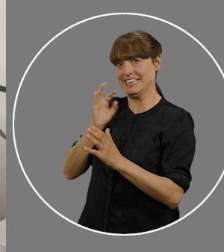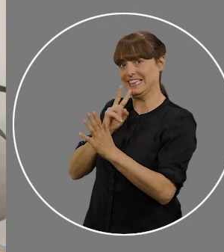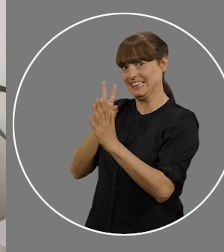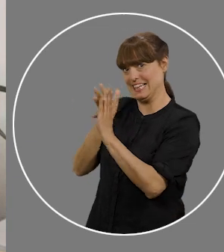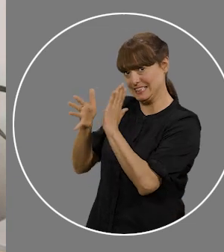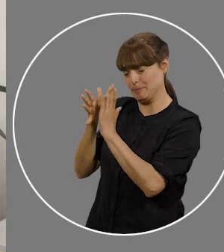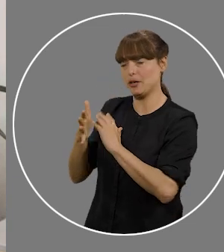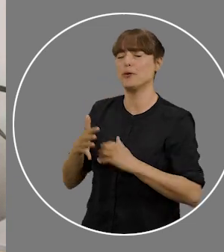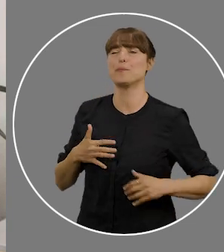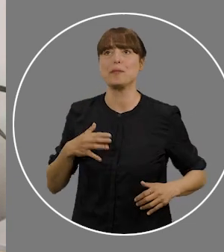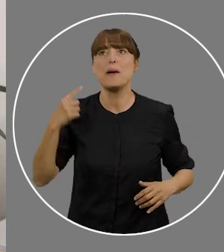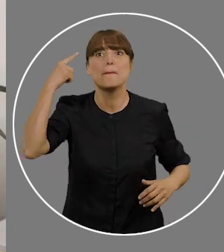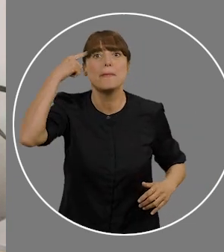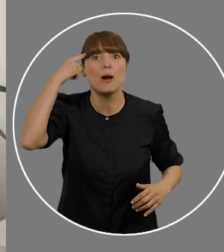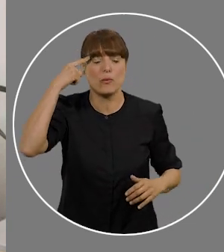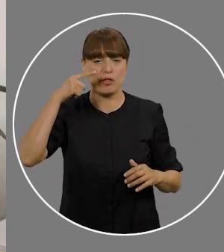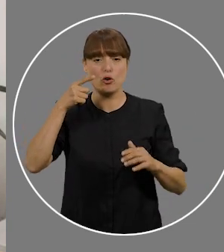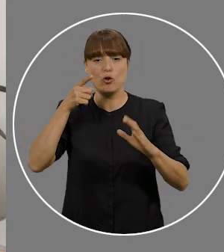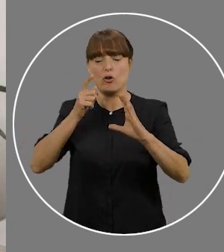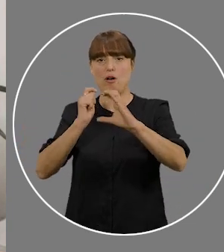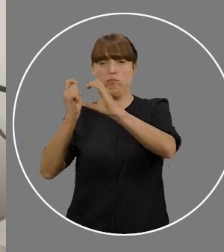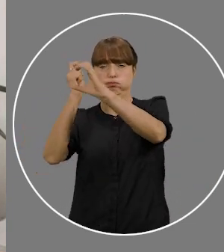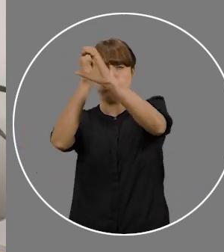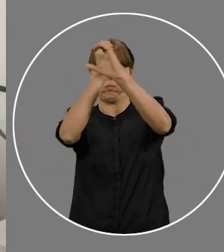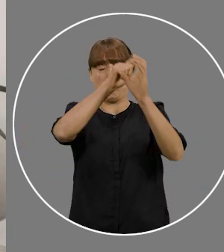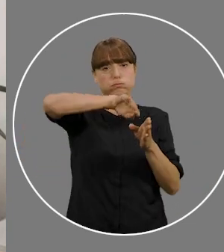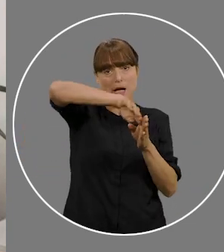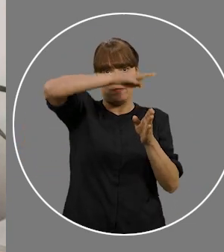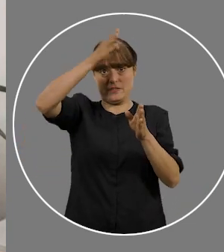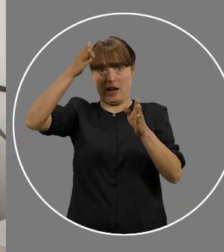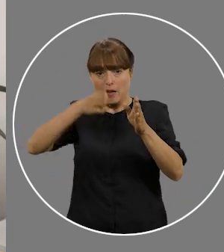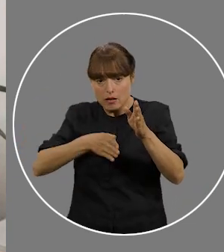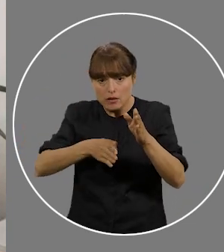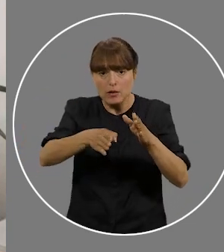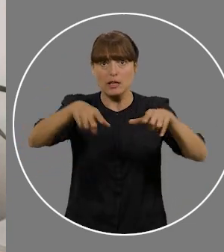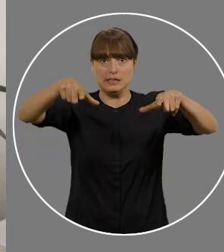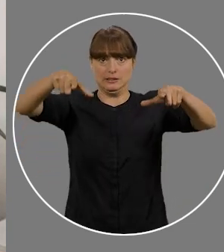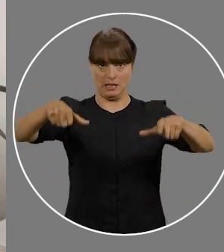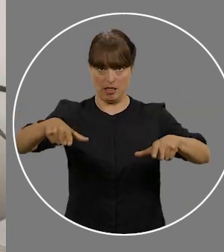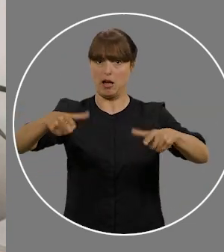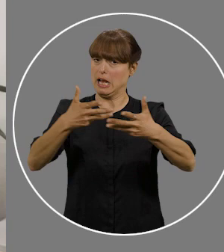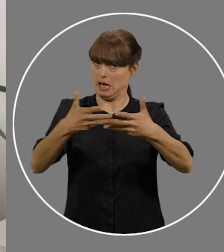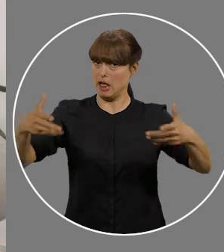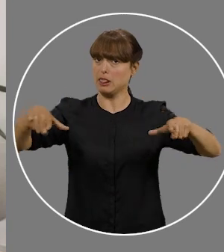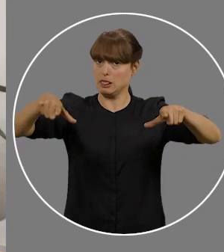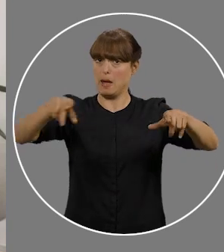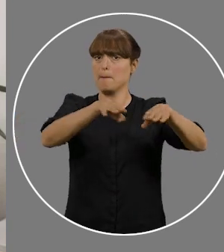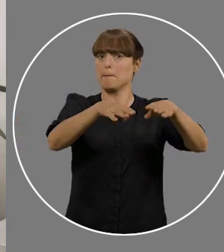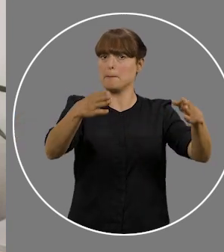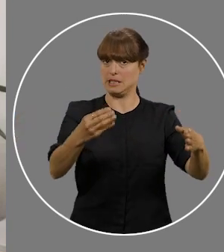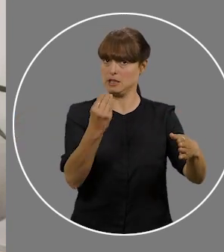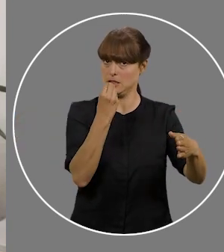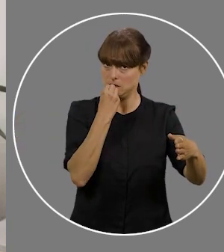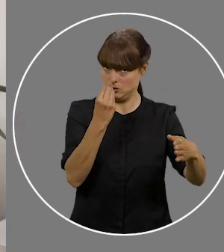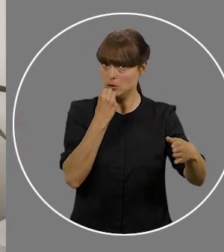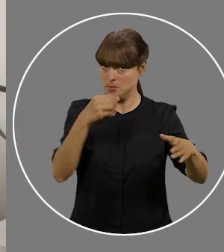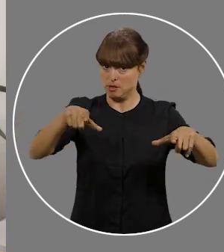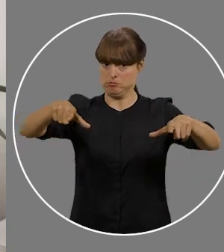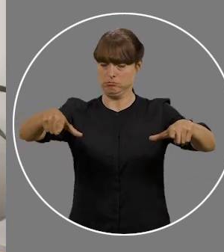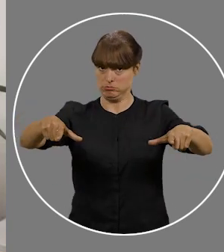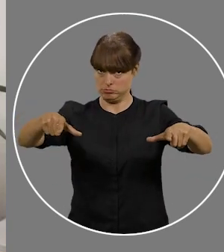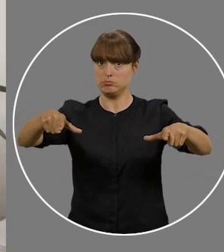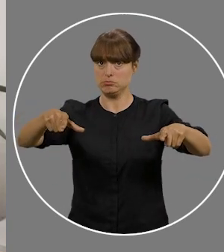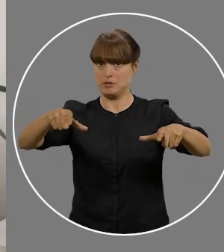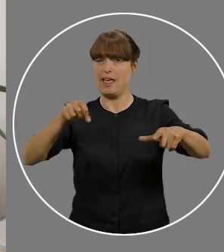un agujero que se entraba, y había una entrada grande, que había una mesa, que allí comíamos. Luego era más ancho